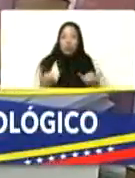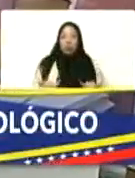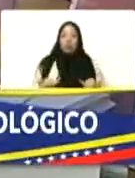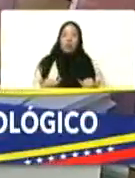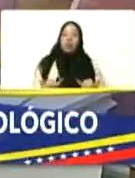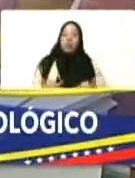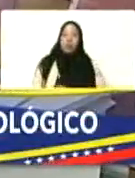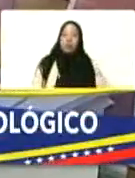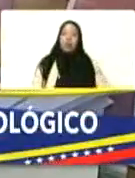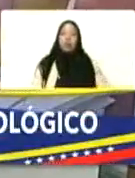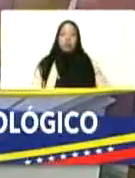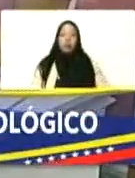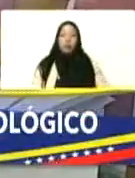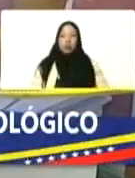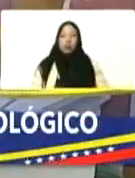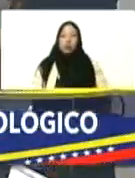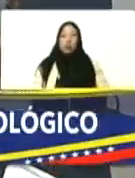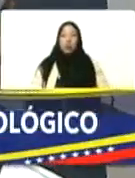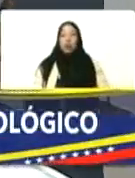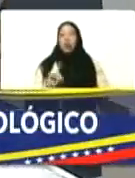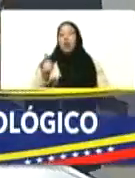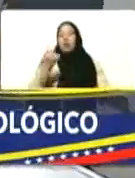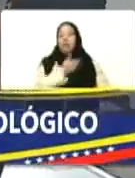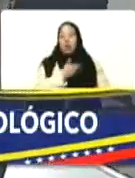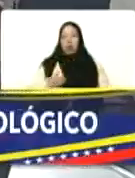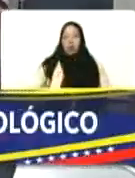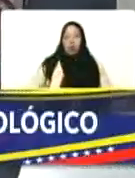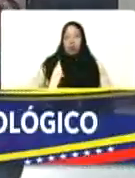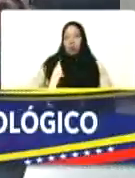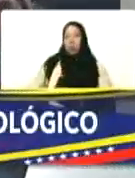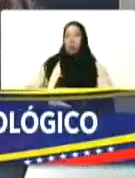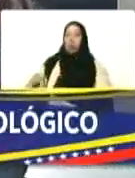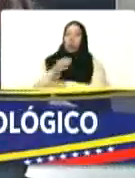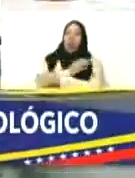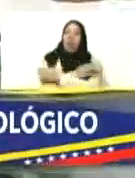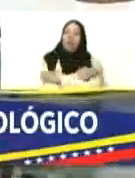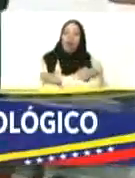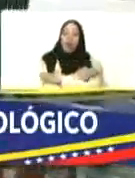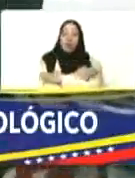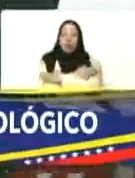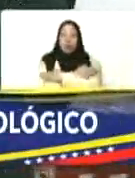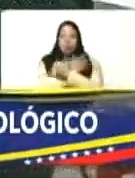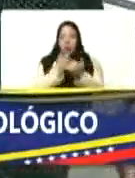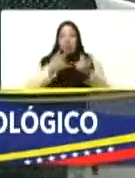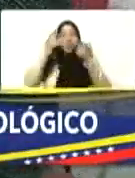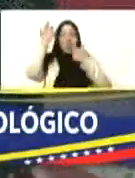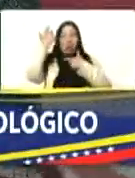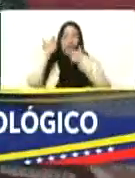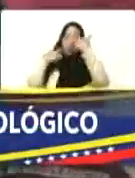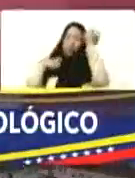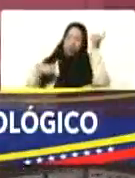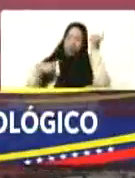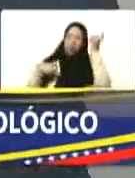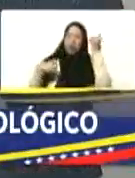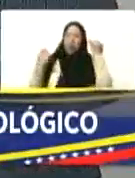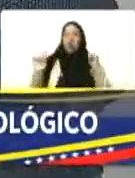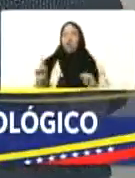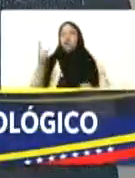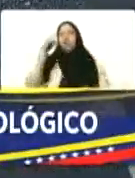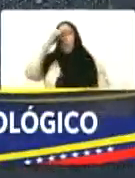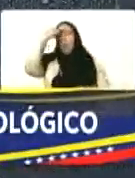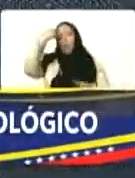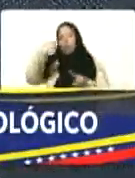técnico. Saludos, presidente. Reciba un abrazo amoroso y profundamente chavista. Decirle que para mí es un